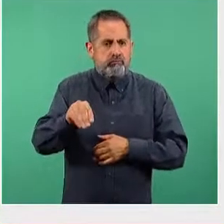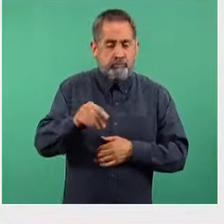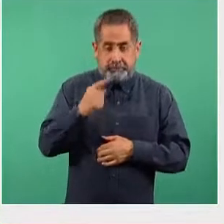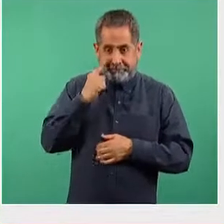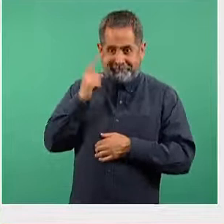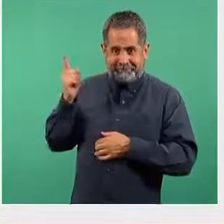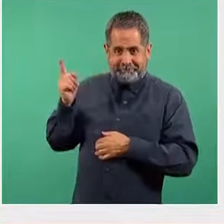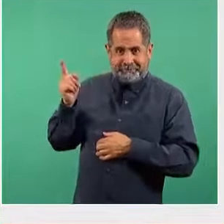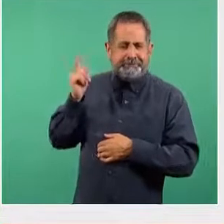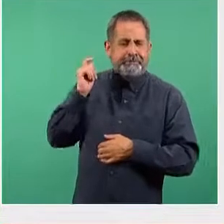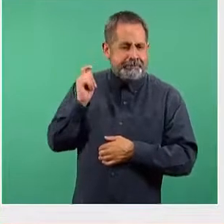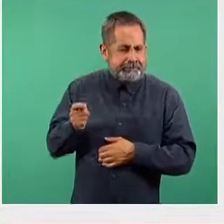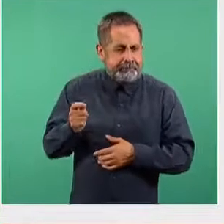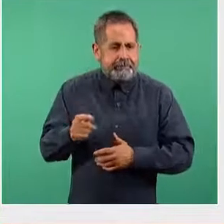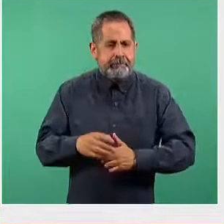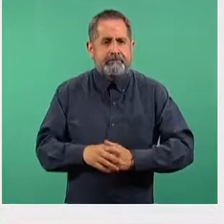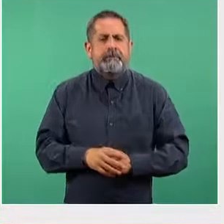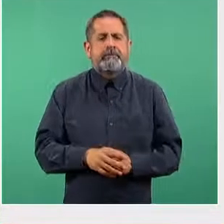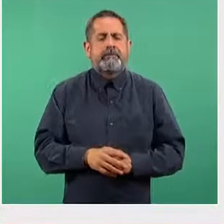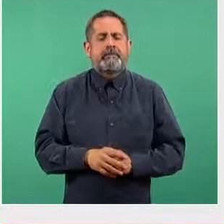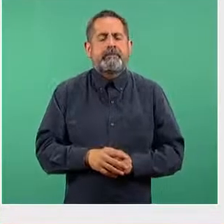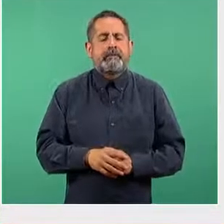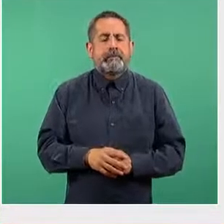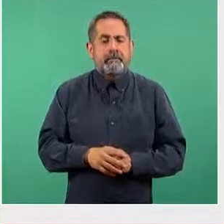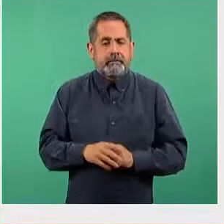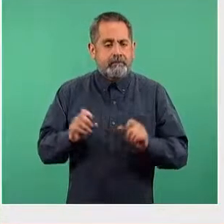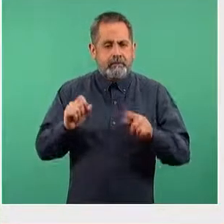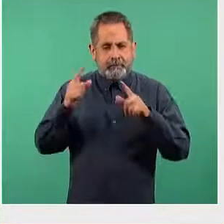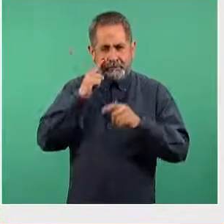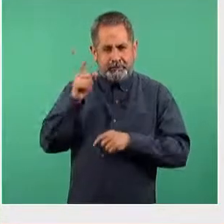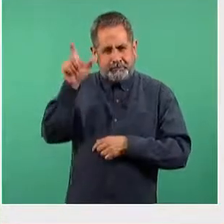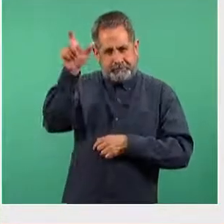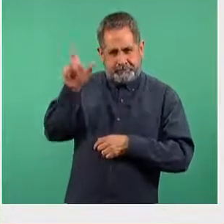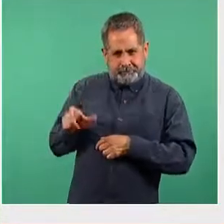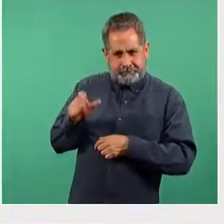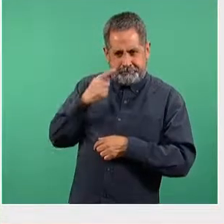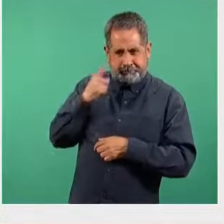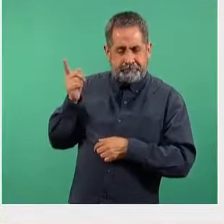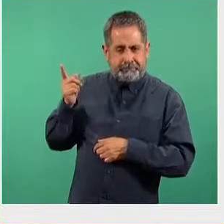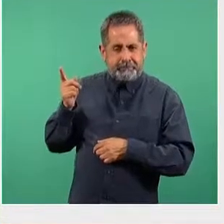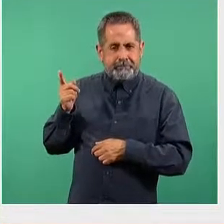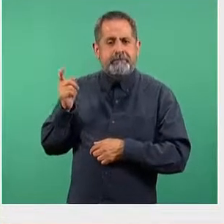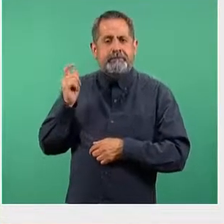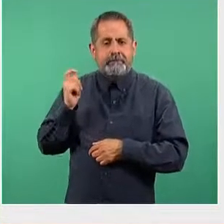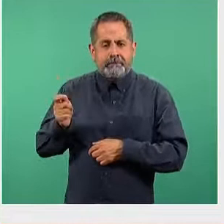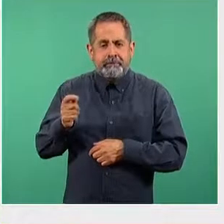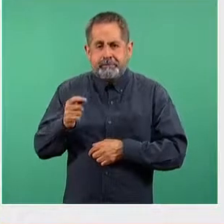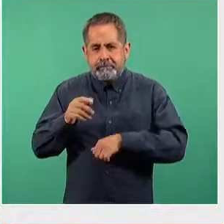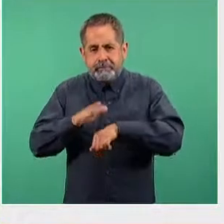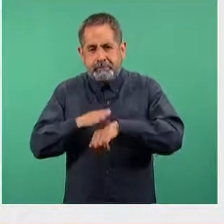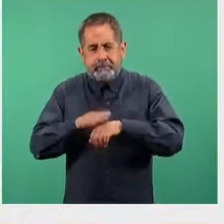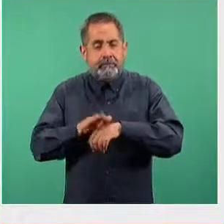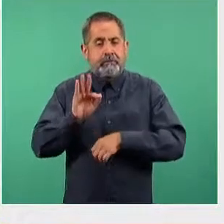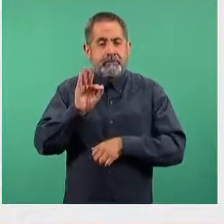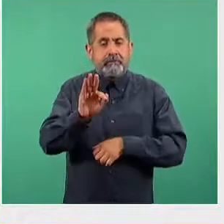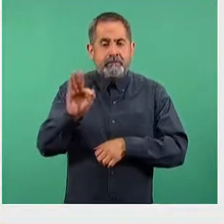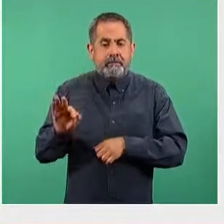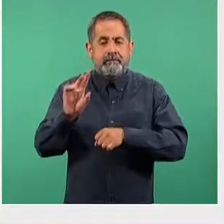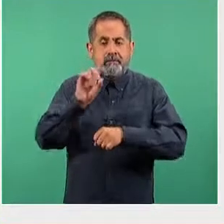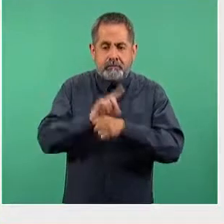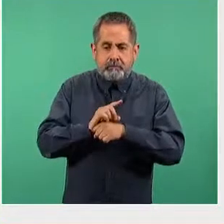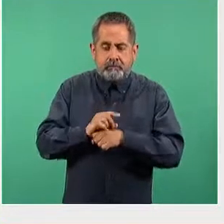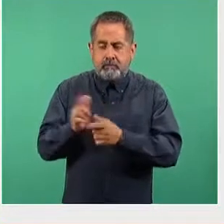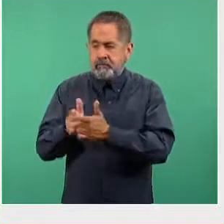les presentamos en la imagen central una lámina que refiere la fecha en que iniciamos